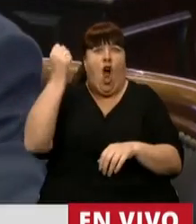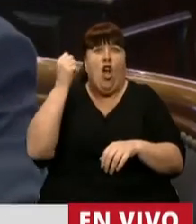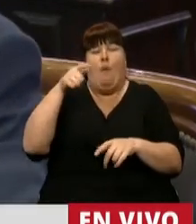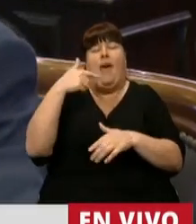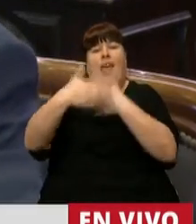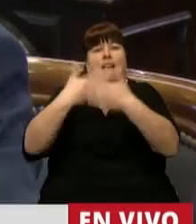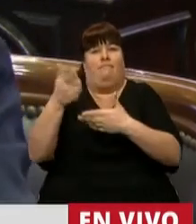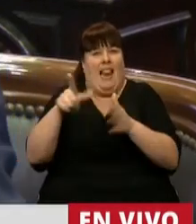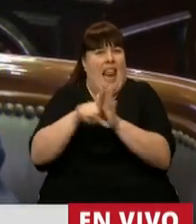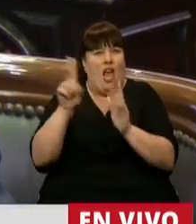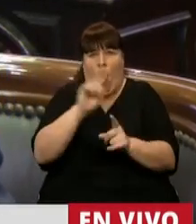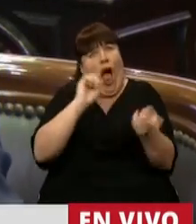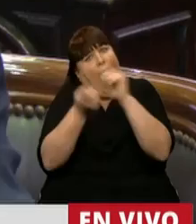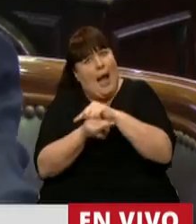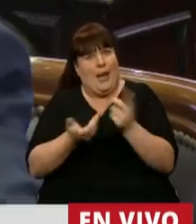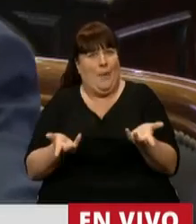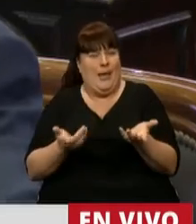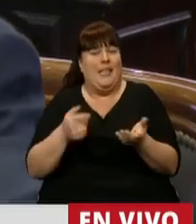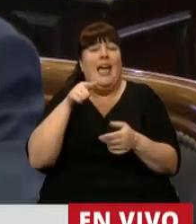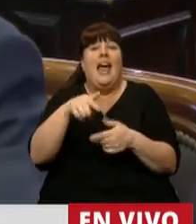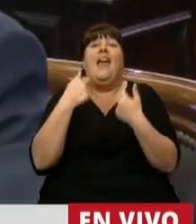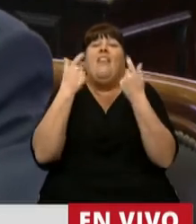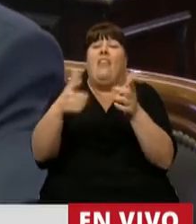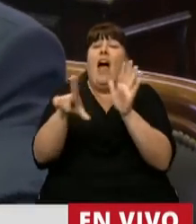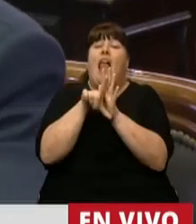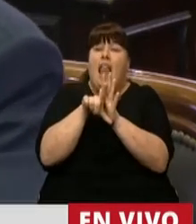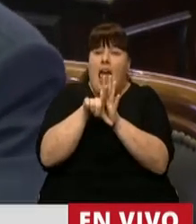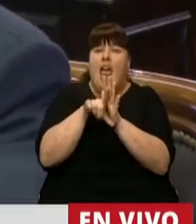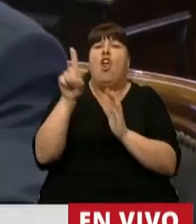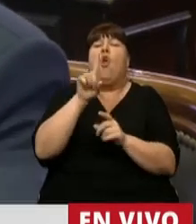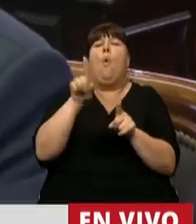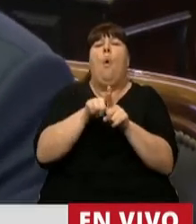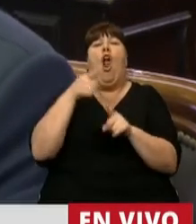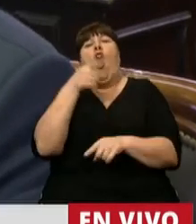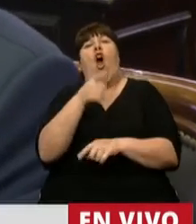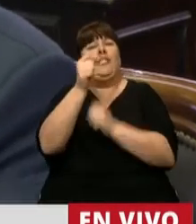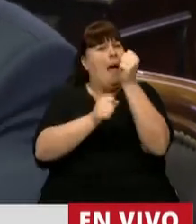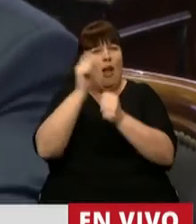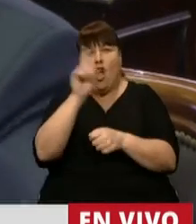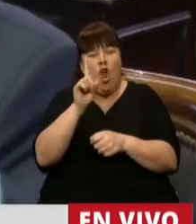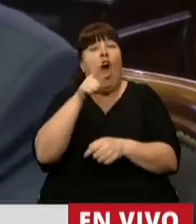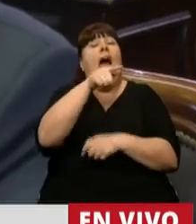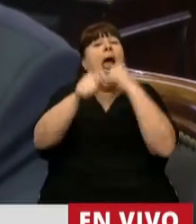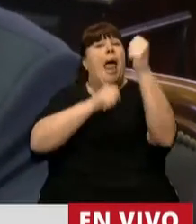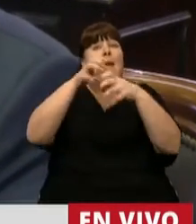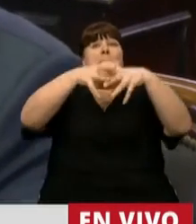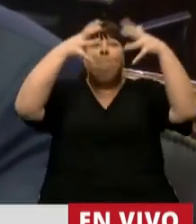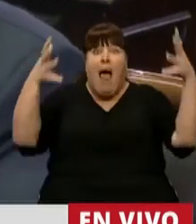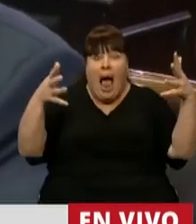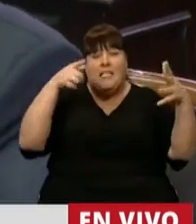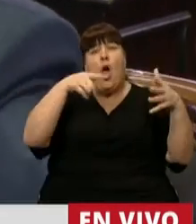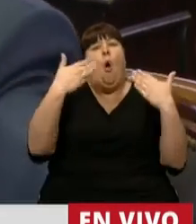del conocimiento, esta ley. Todo lo contrario. Lo que está permitiendo esta ley no es algo antiempresa. Es que las empresas más